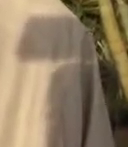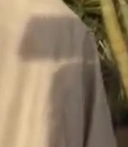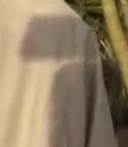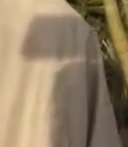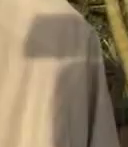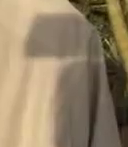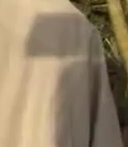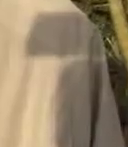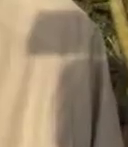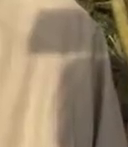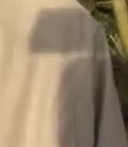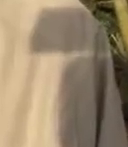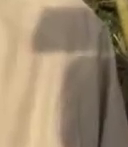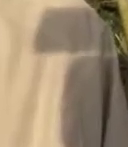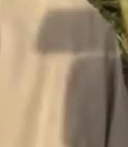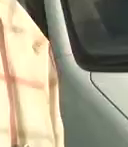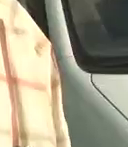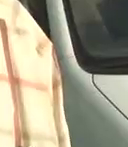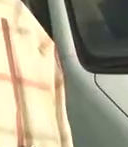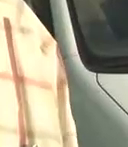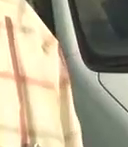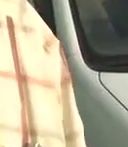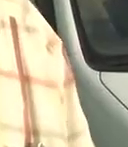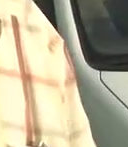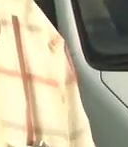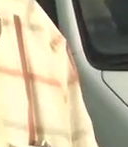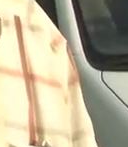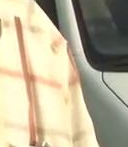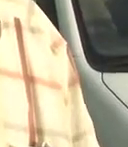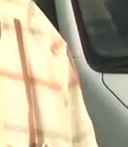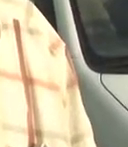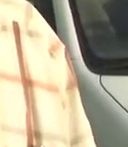eh más que dividido eh